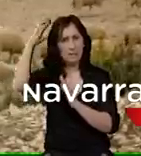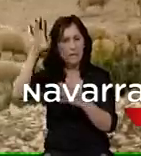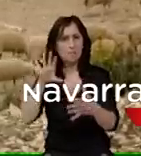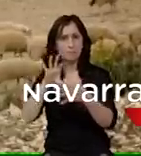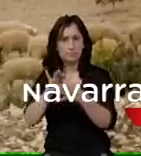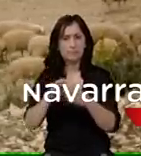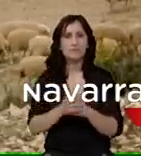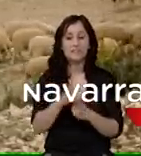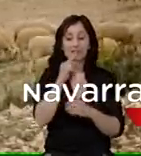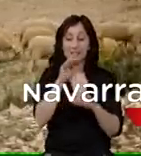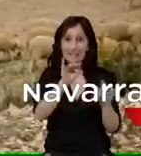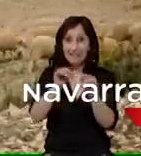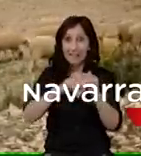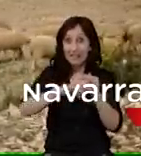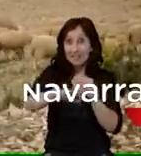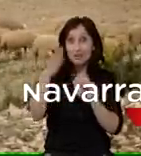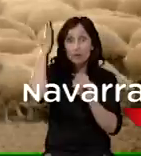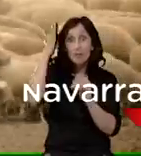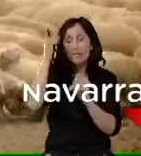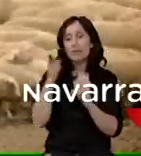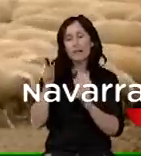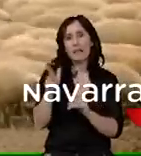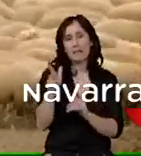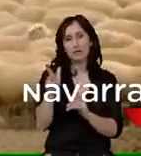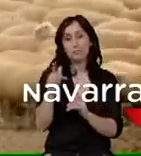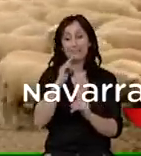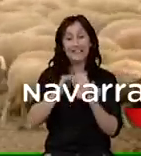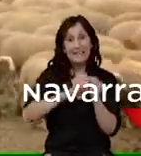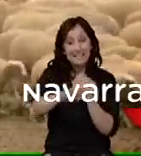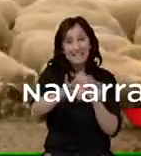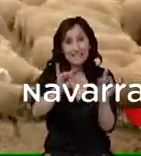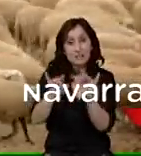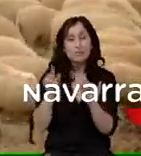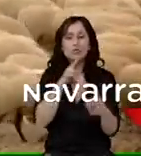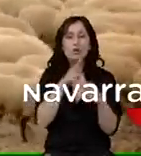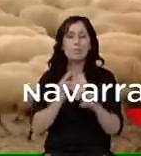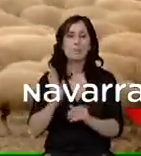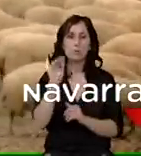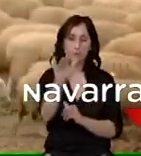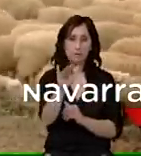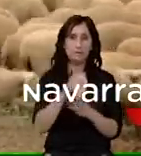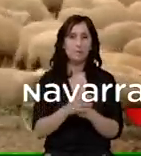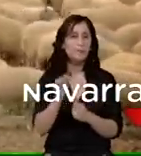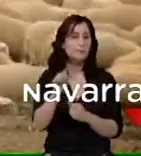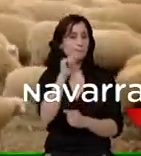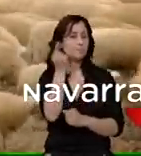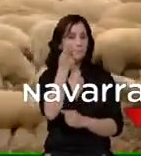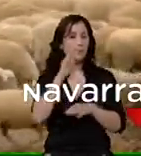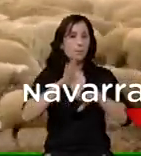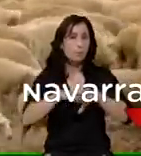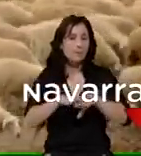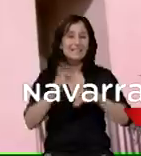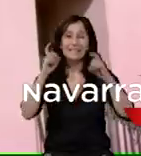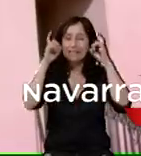derechos en el desierto navarro, aunque ellos le llaman La Montaña. Hoy descubriréis el porqué y también